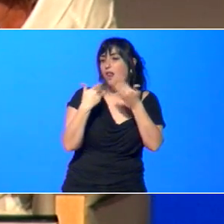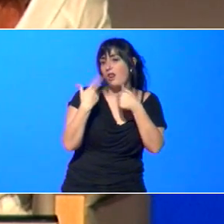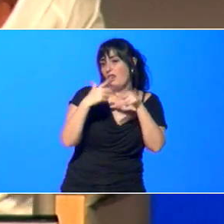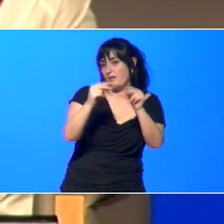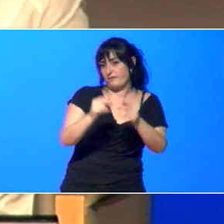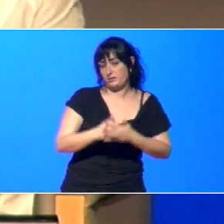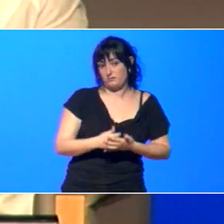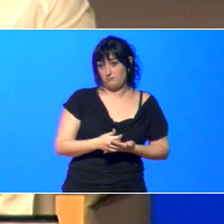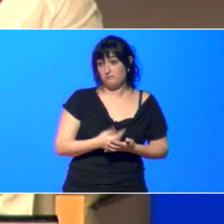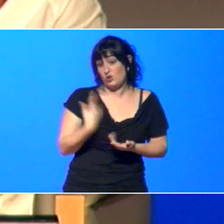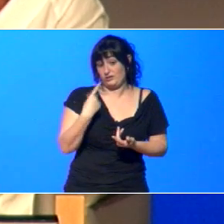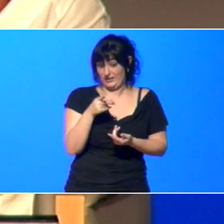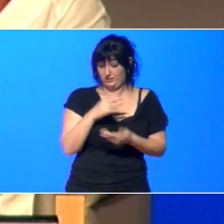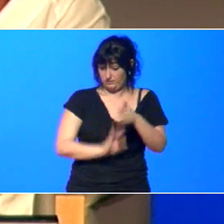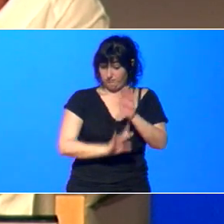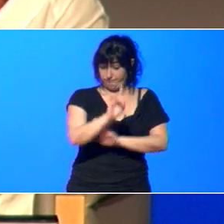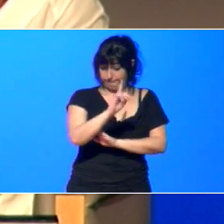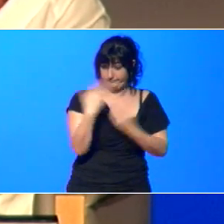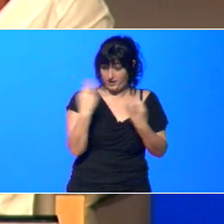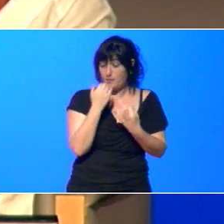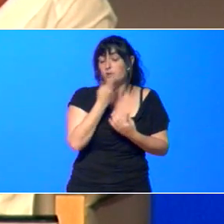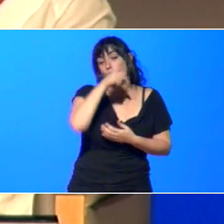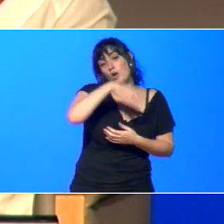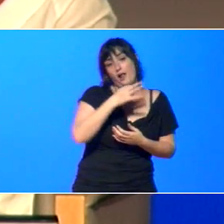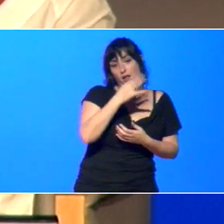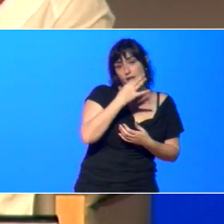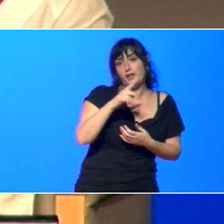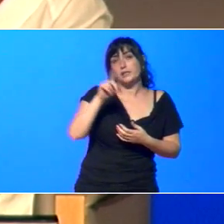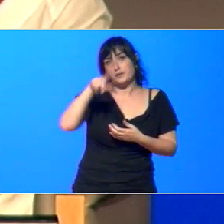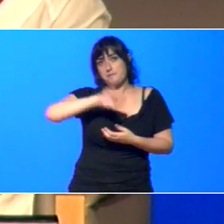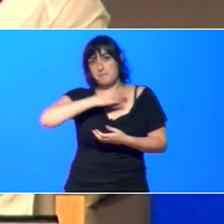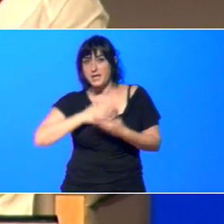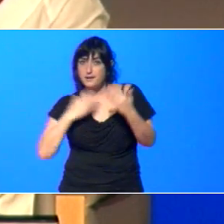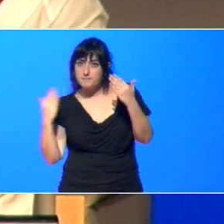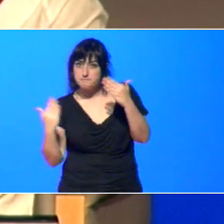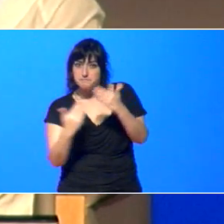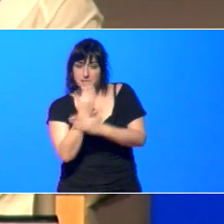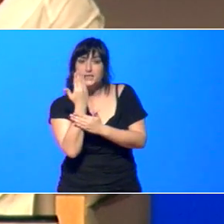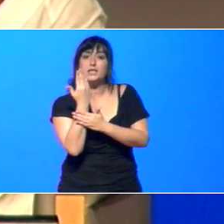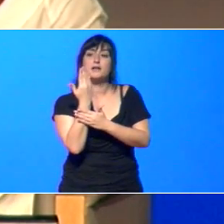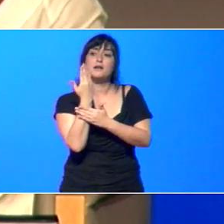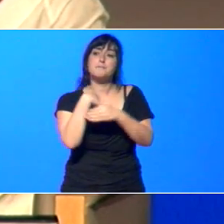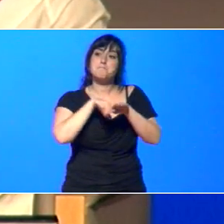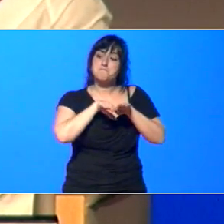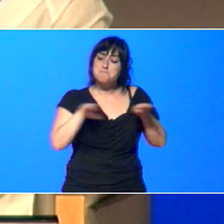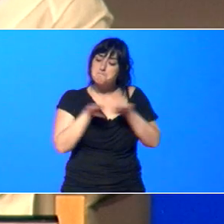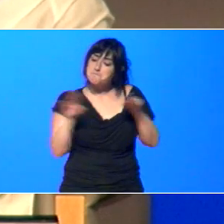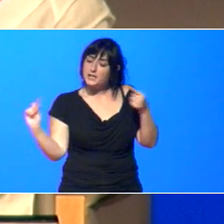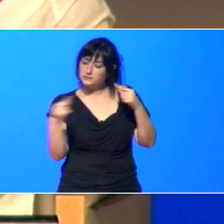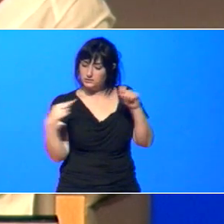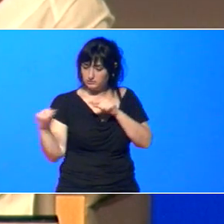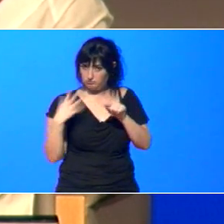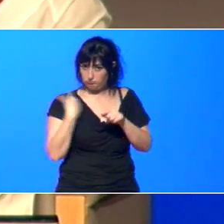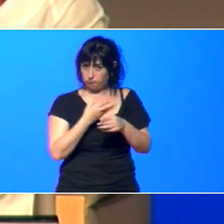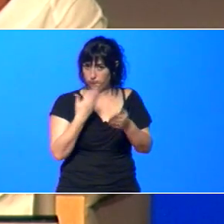lo que habría que abordar, ¿no? Tanto hoy a la tarde en los talleres como mañana a la mañana en las mesas que nos quedan. Un